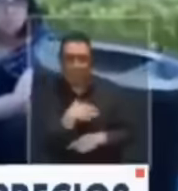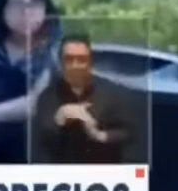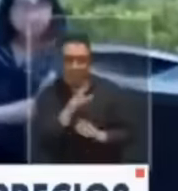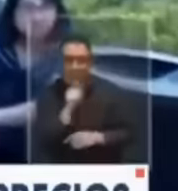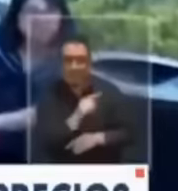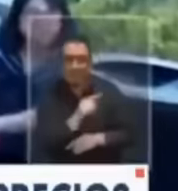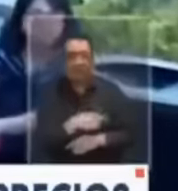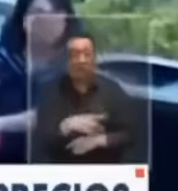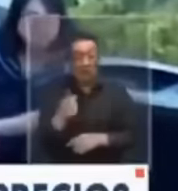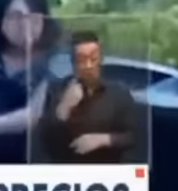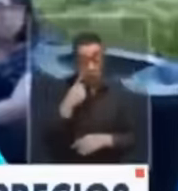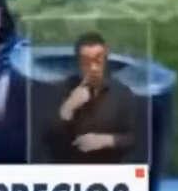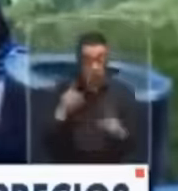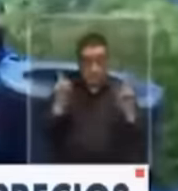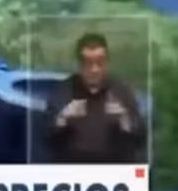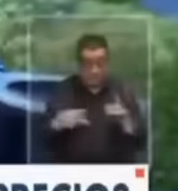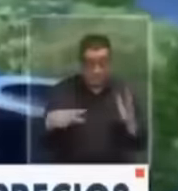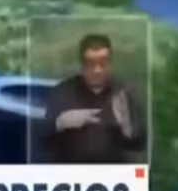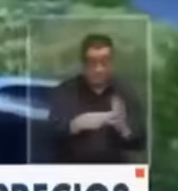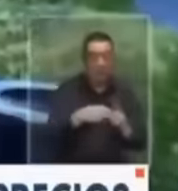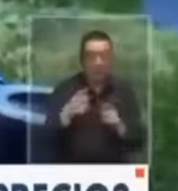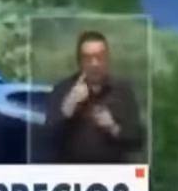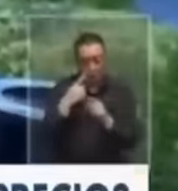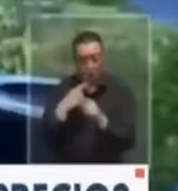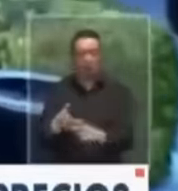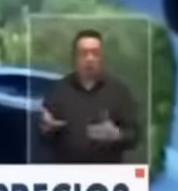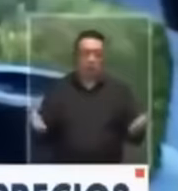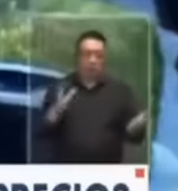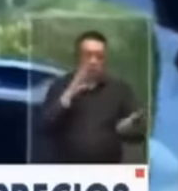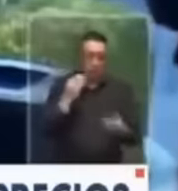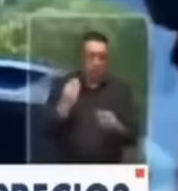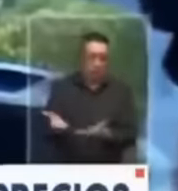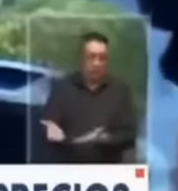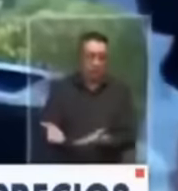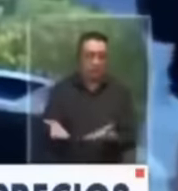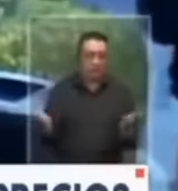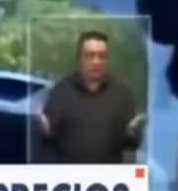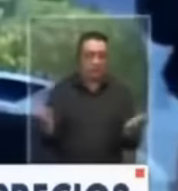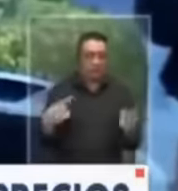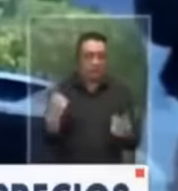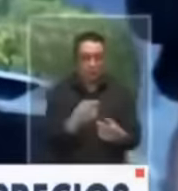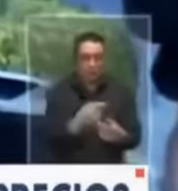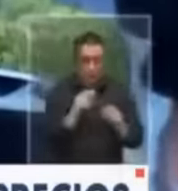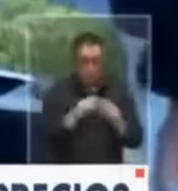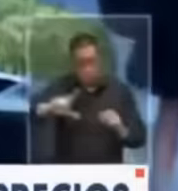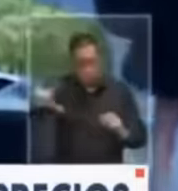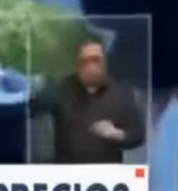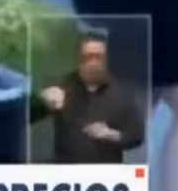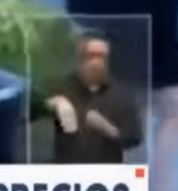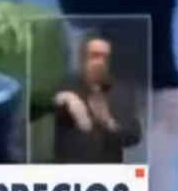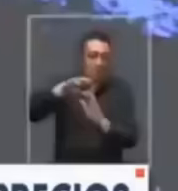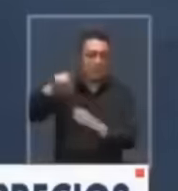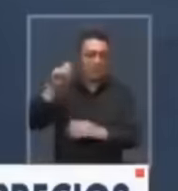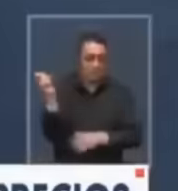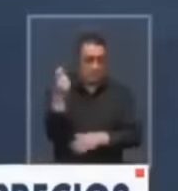Quien conoce la electromovilidad conoce este tipo de autos. O sea, esos, digamos, los precursores fueron los... los